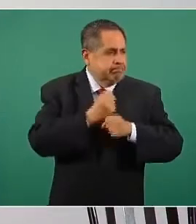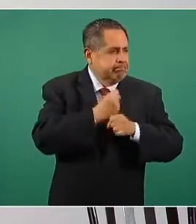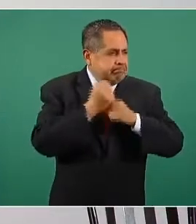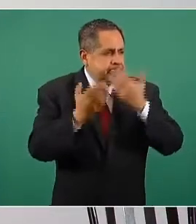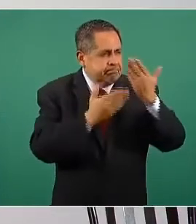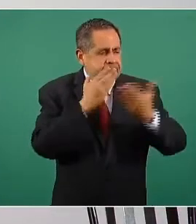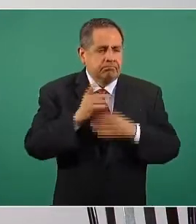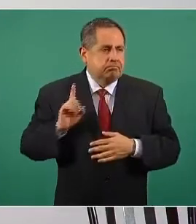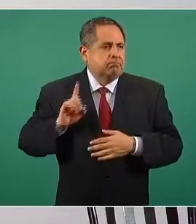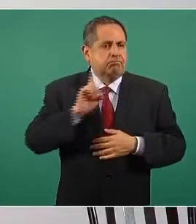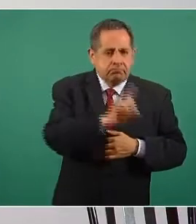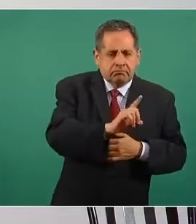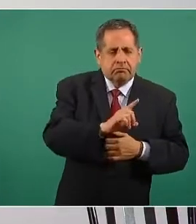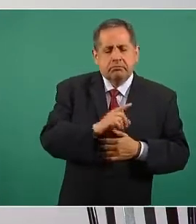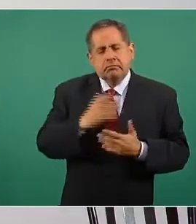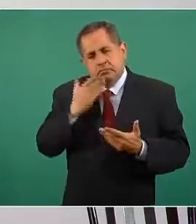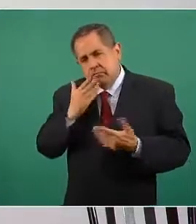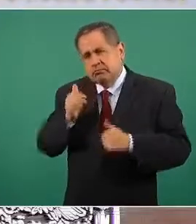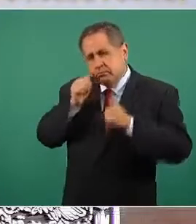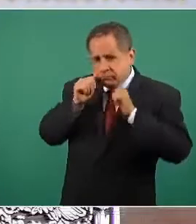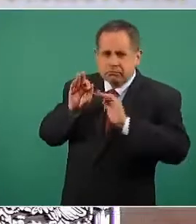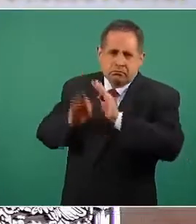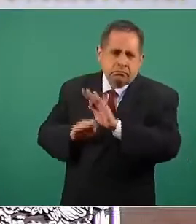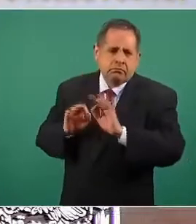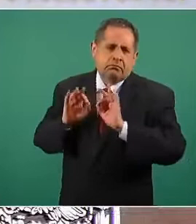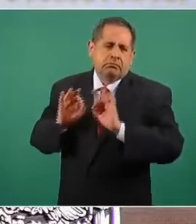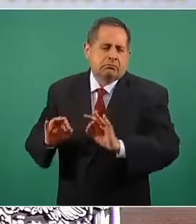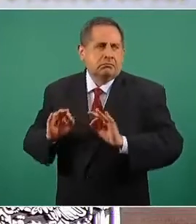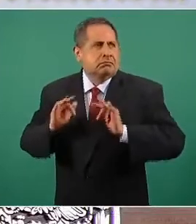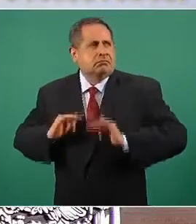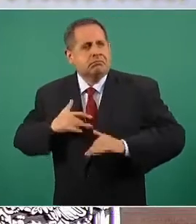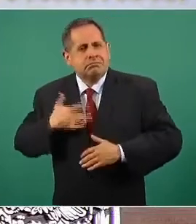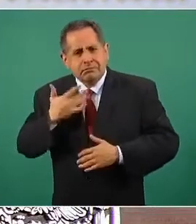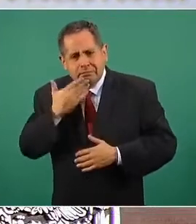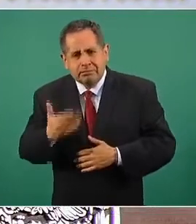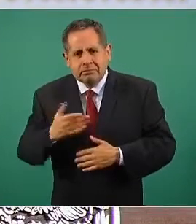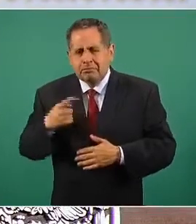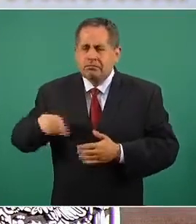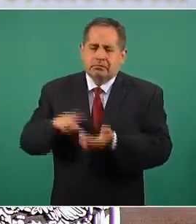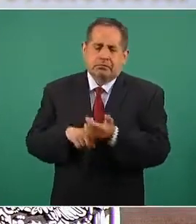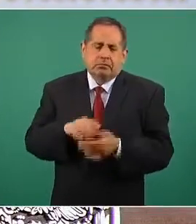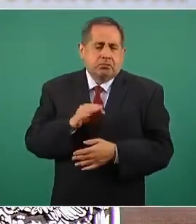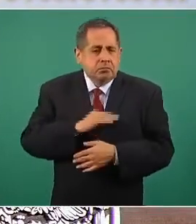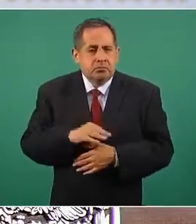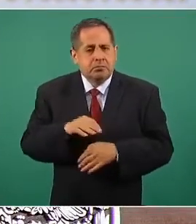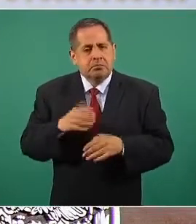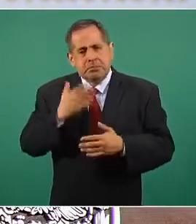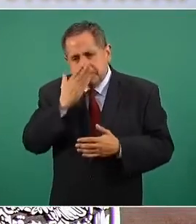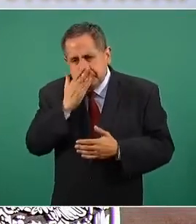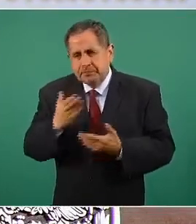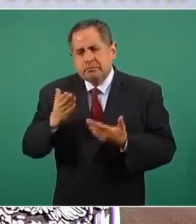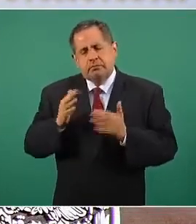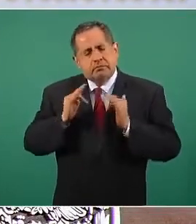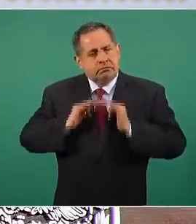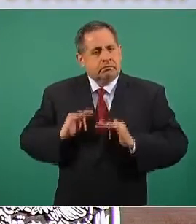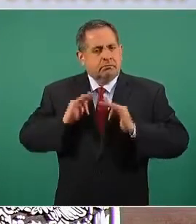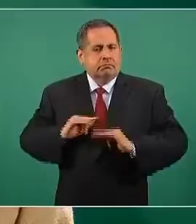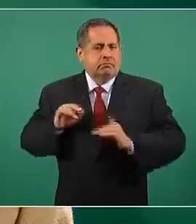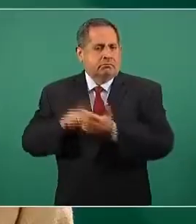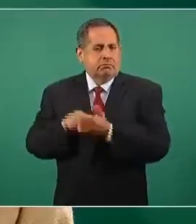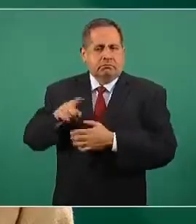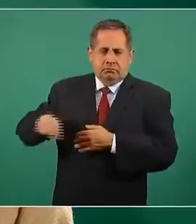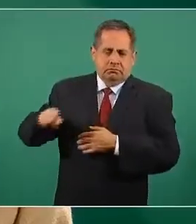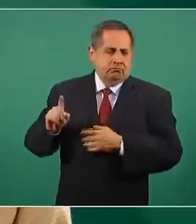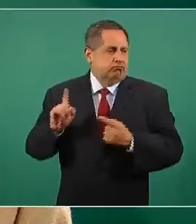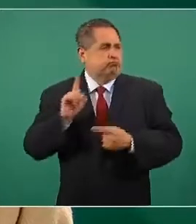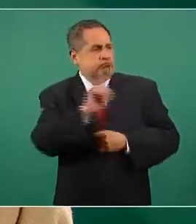más agradable y lo más yo diría cómoda posible dentro de lo que pueda haber en estas